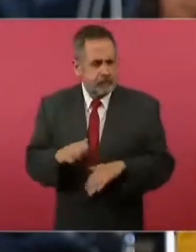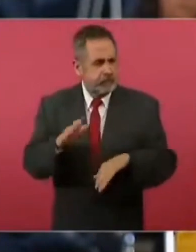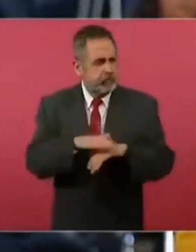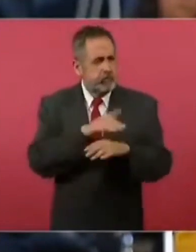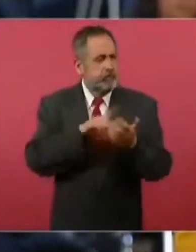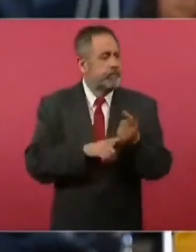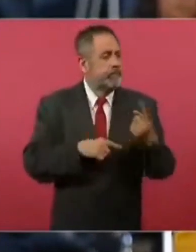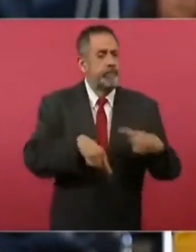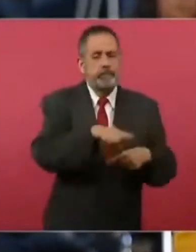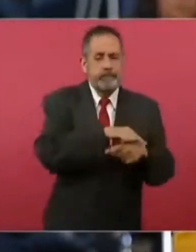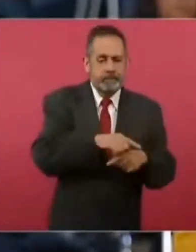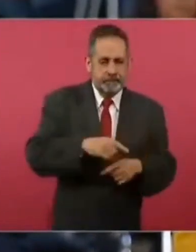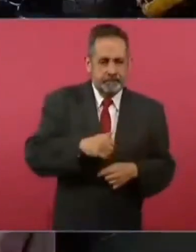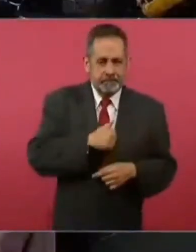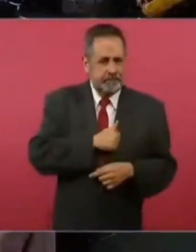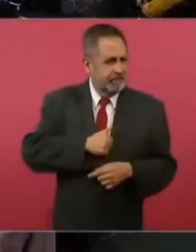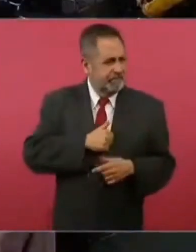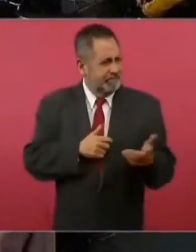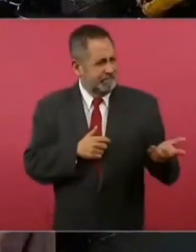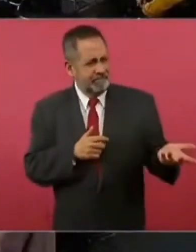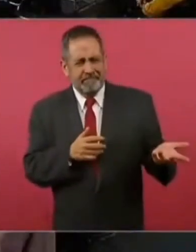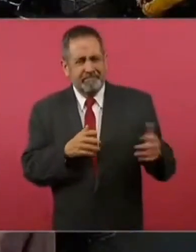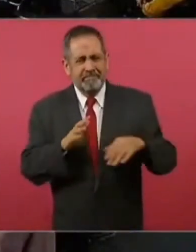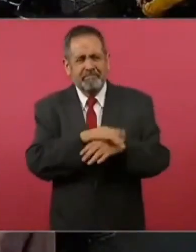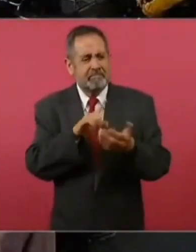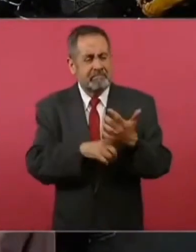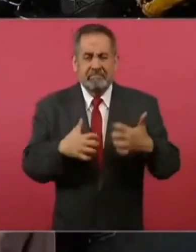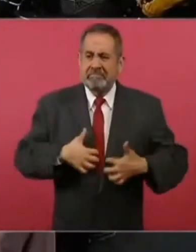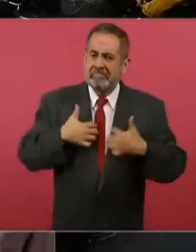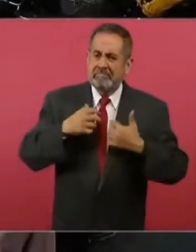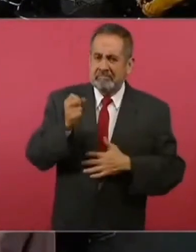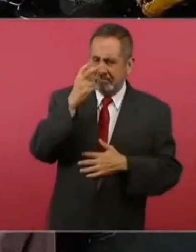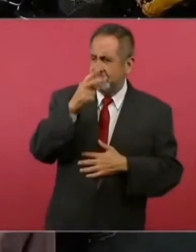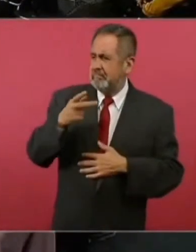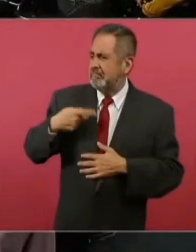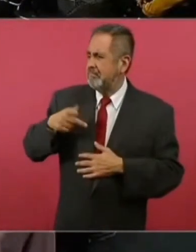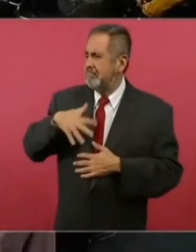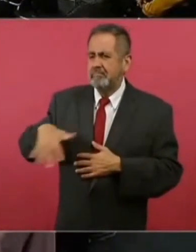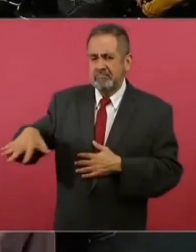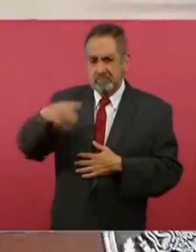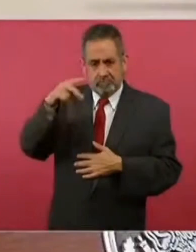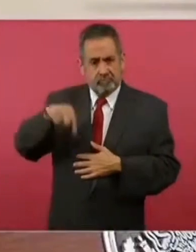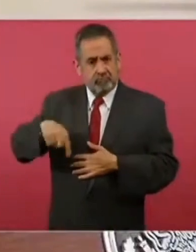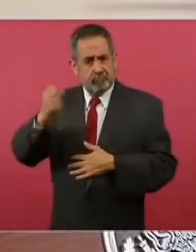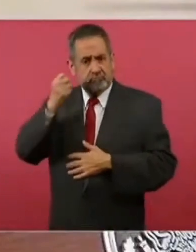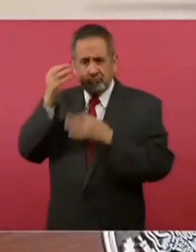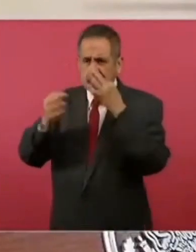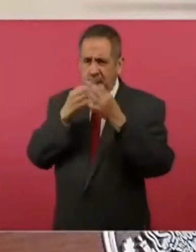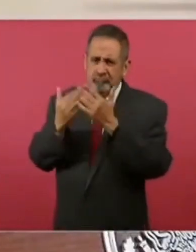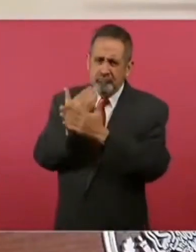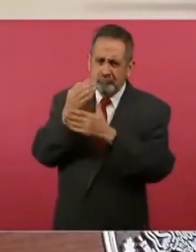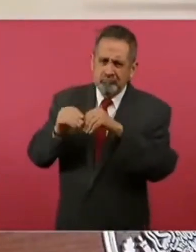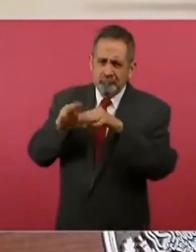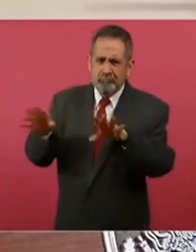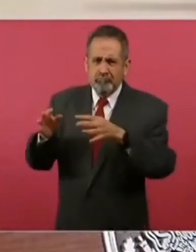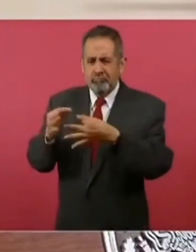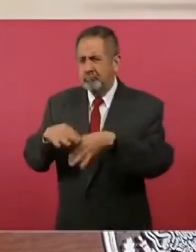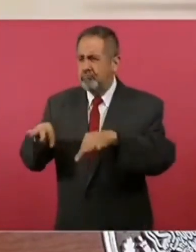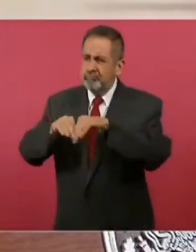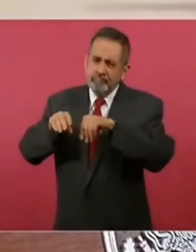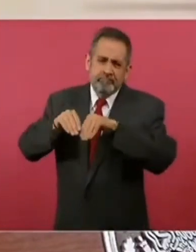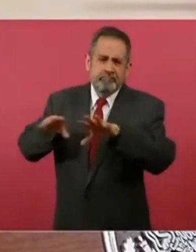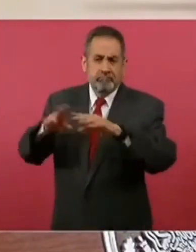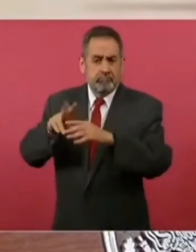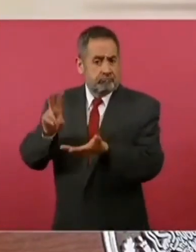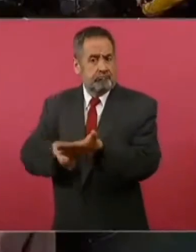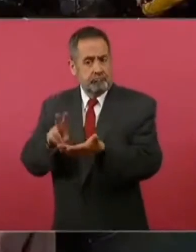lastima tanto que exista este espacio tan importante para el pueblo de México, pues que ellos mismos, pero ahora a